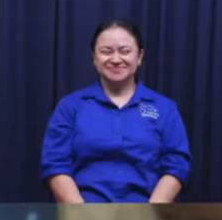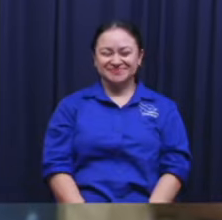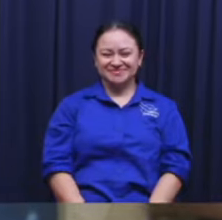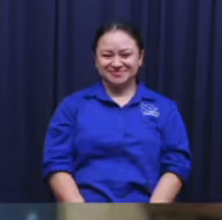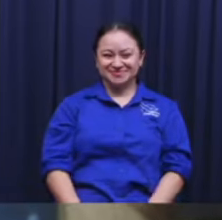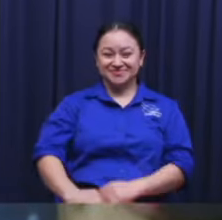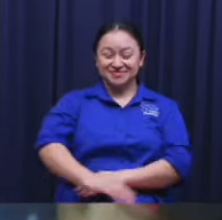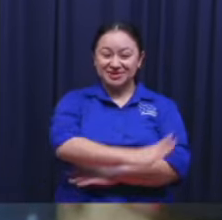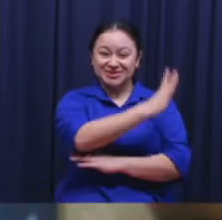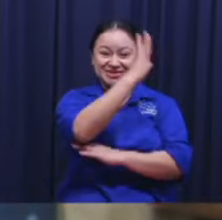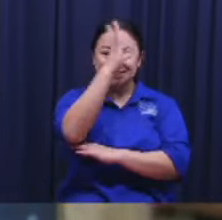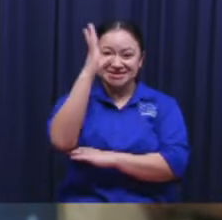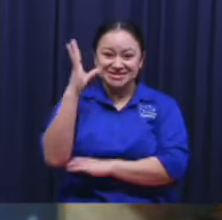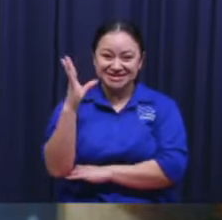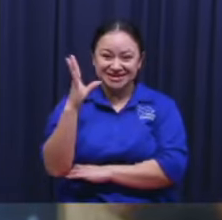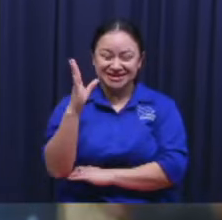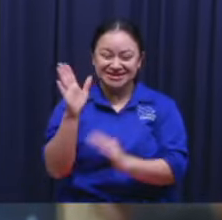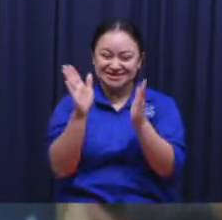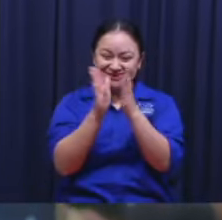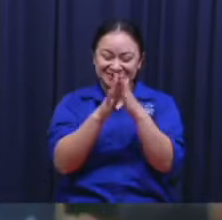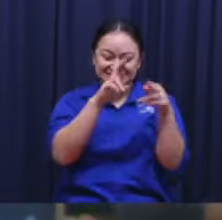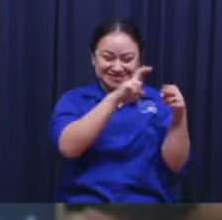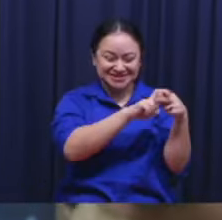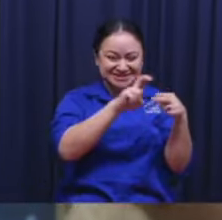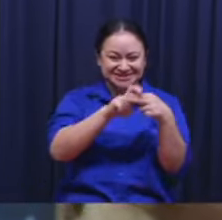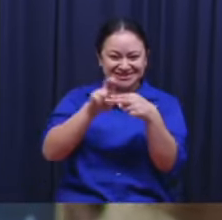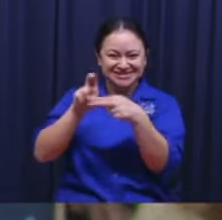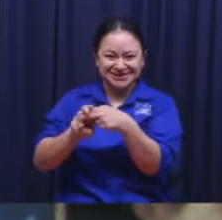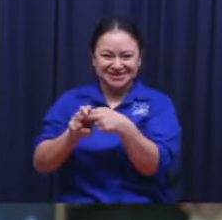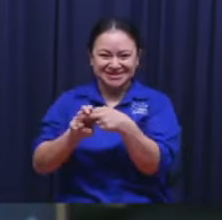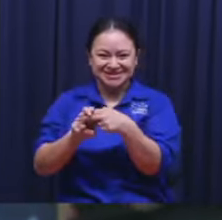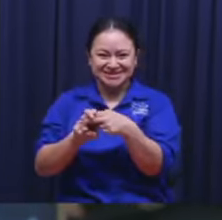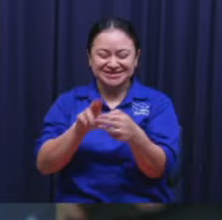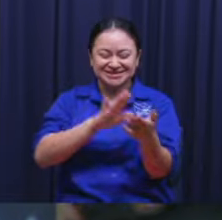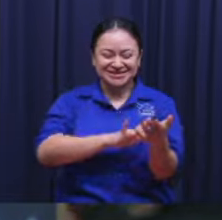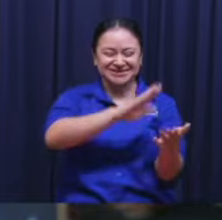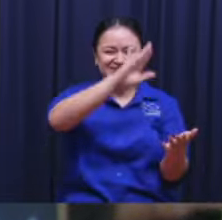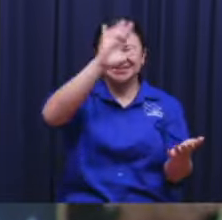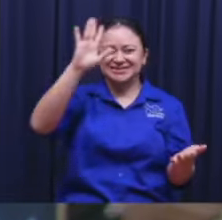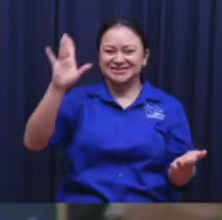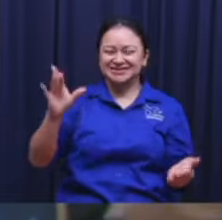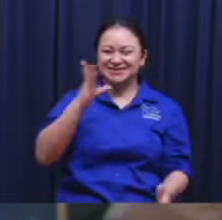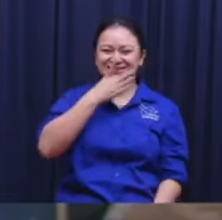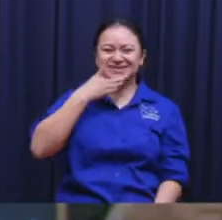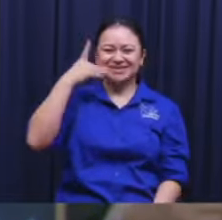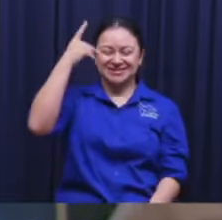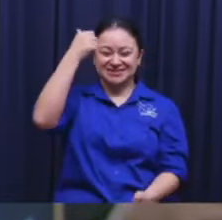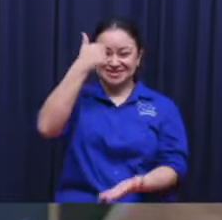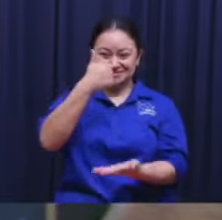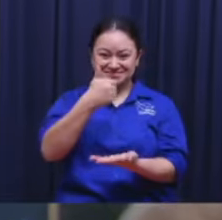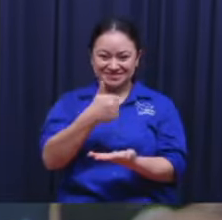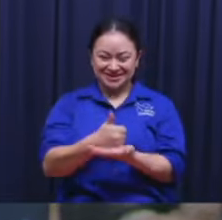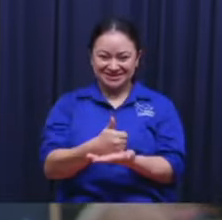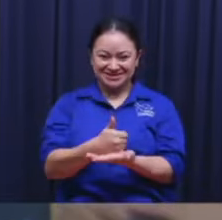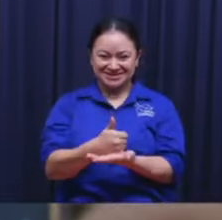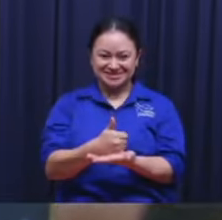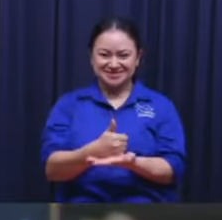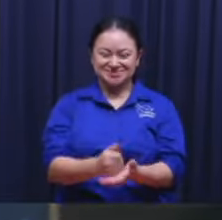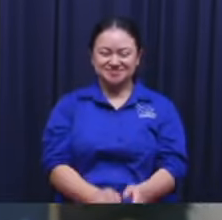hermanos, Dios les bendiga. Pueden tomar su lugar, por favor. Gloria a Dios. Amén. Mis hermanos, pueden